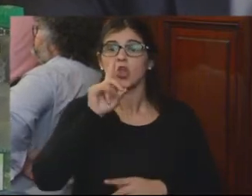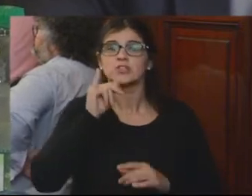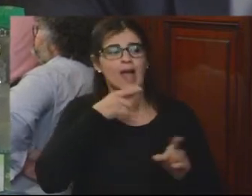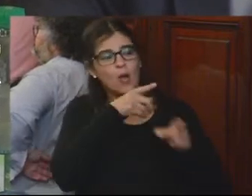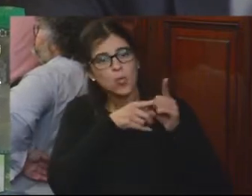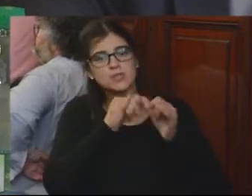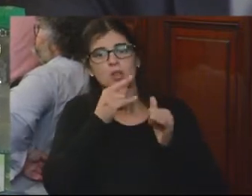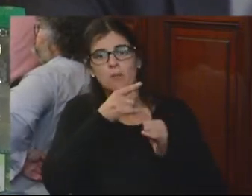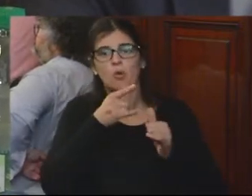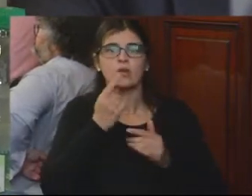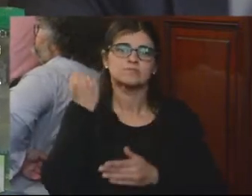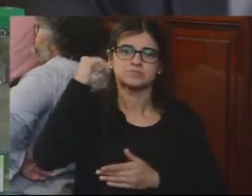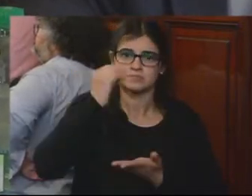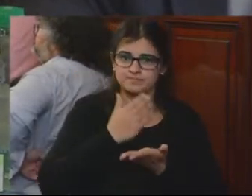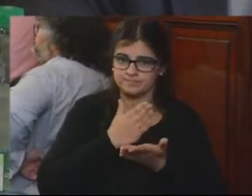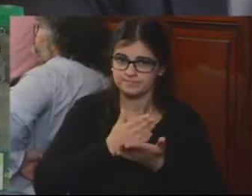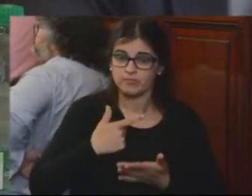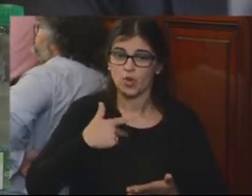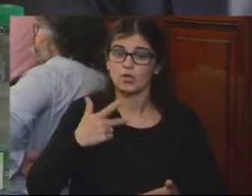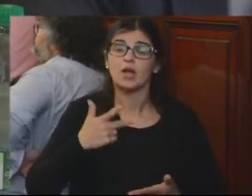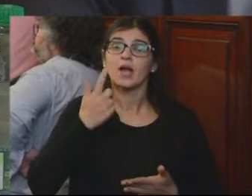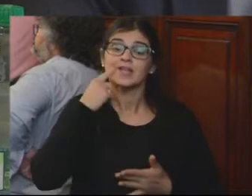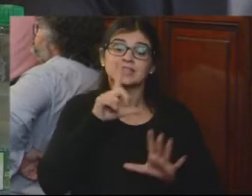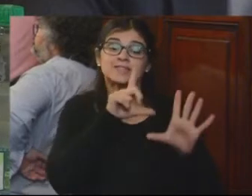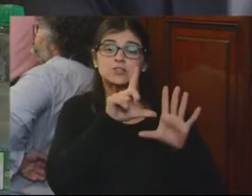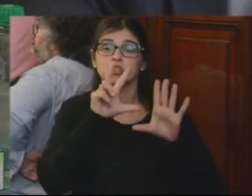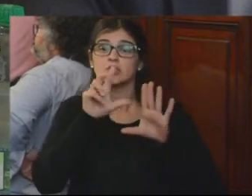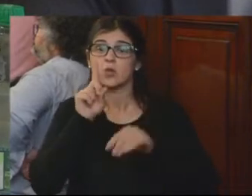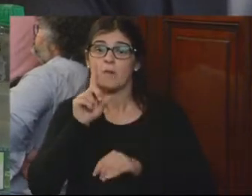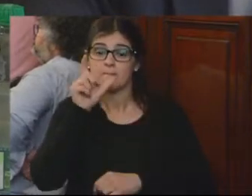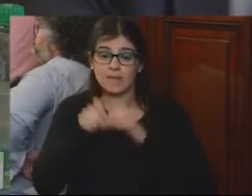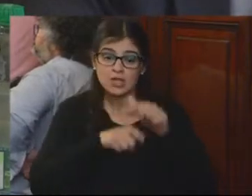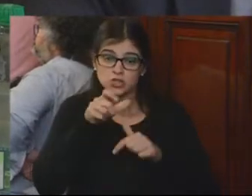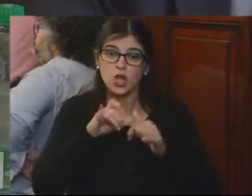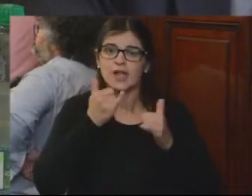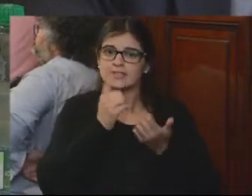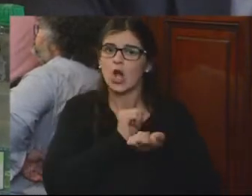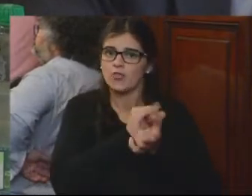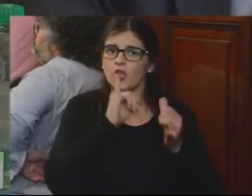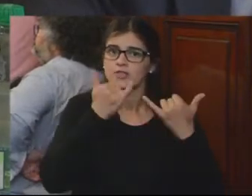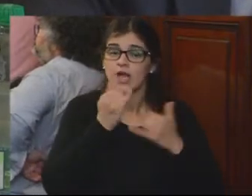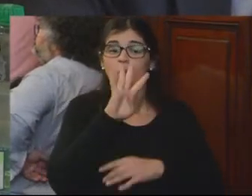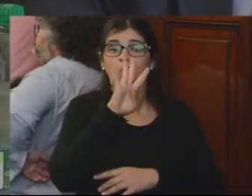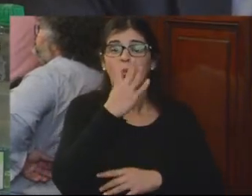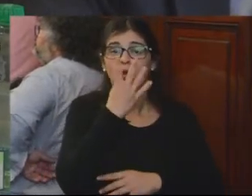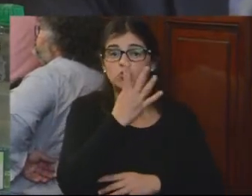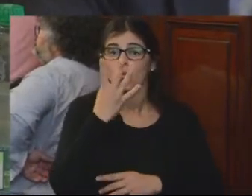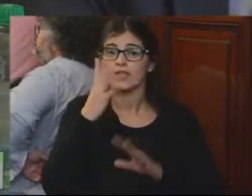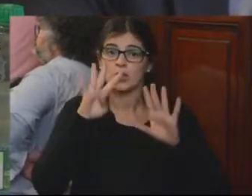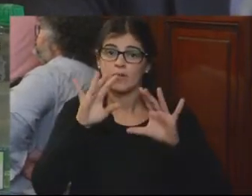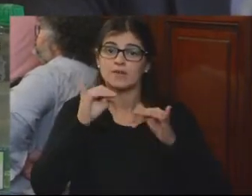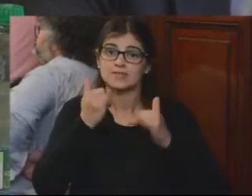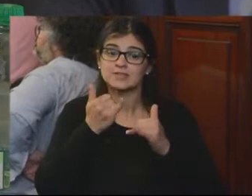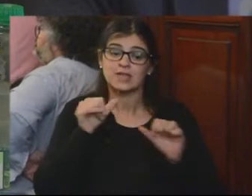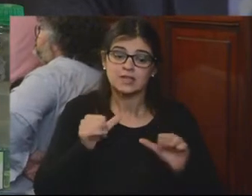delitos de lesa humanidad de los cuales 781 personas fueron condenados 449 causas